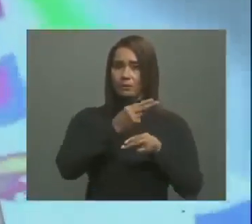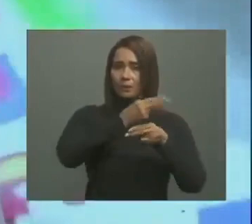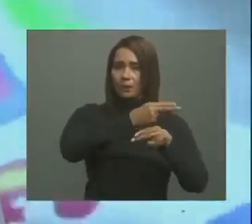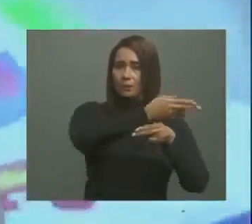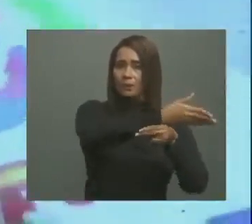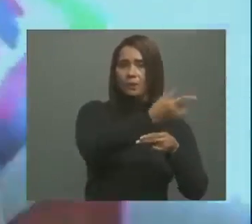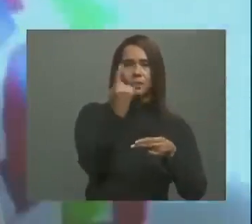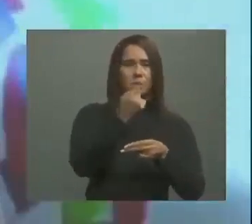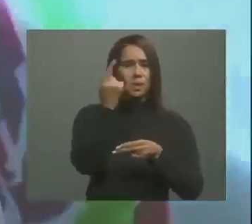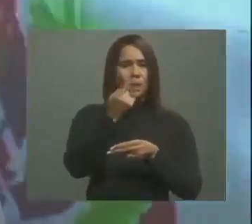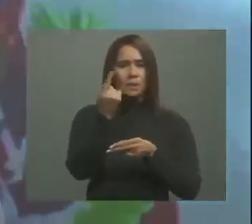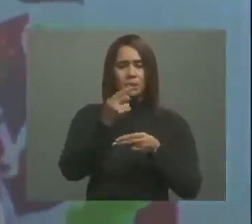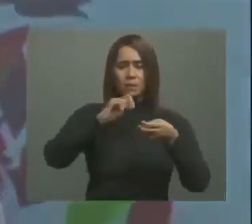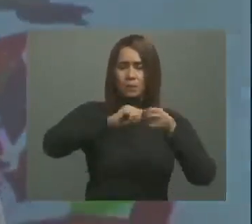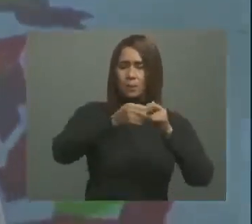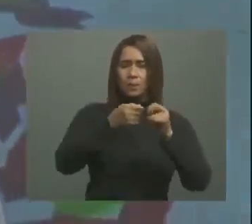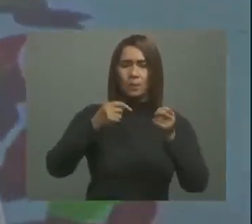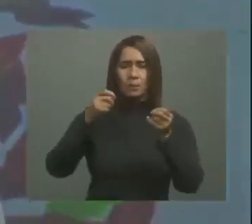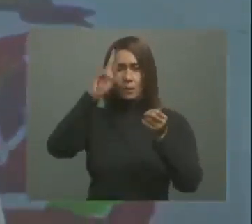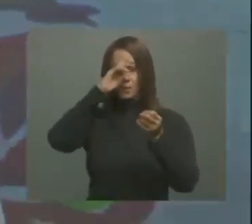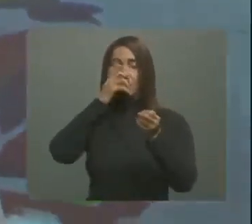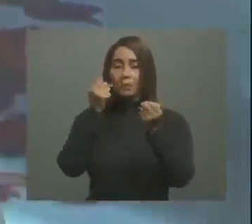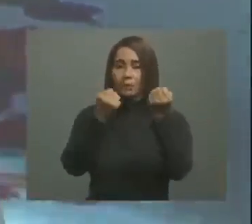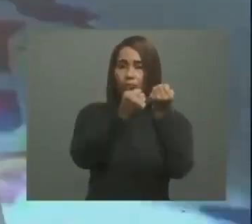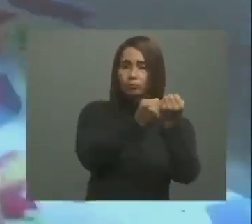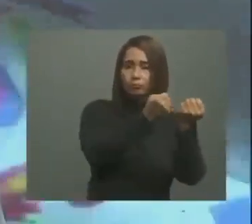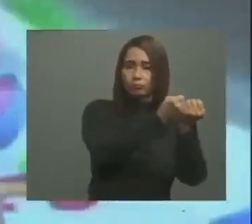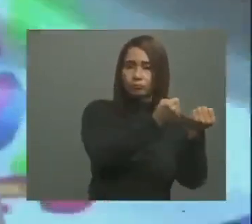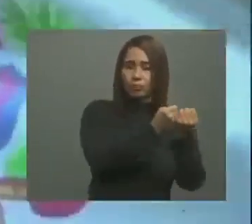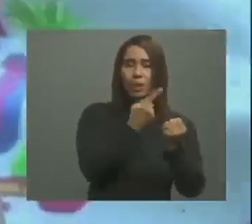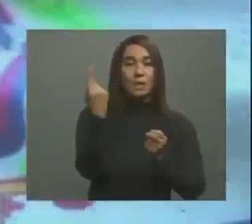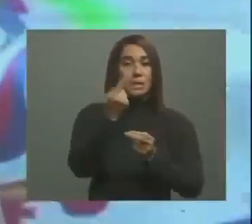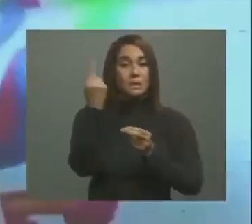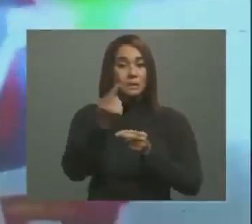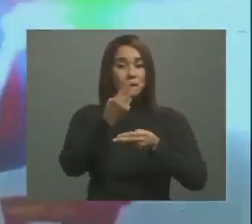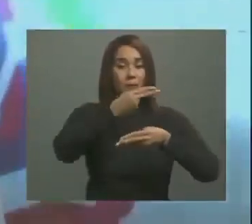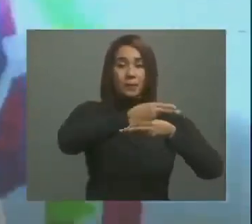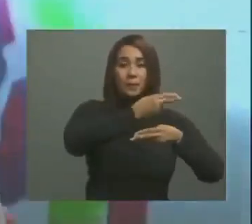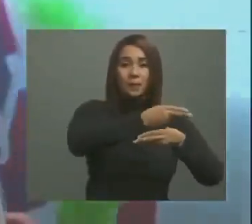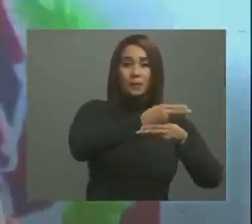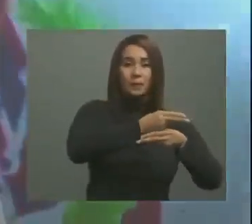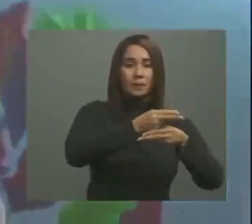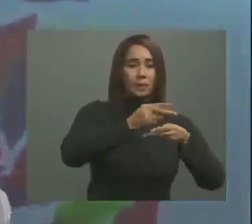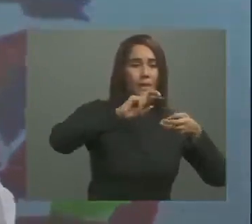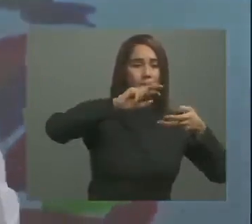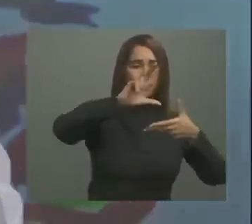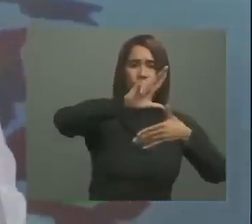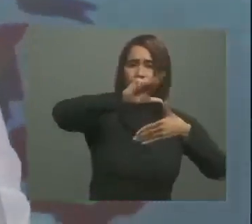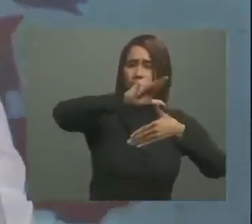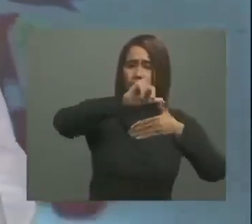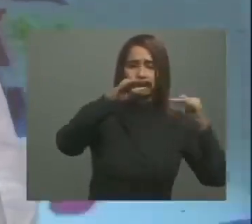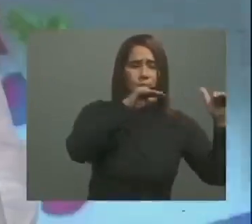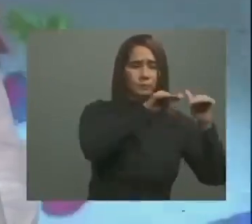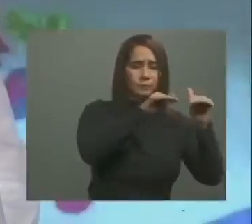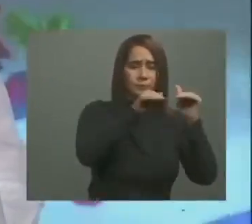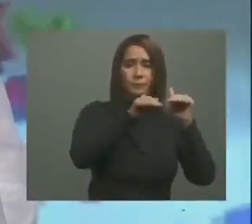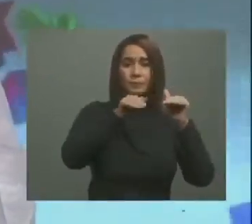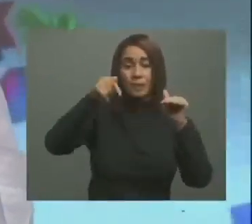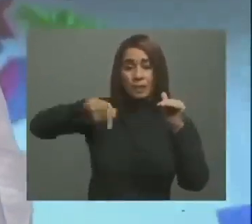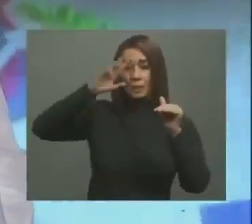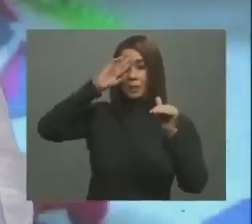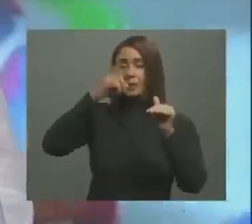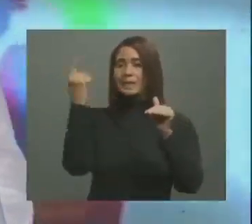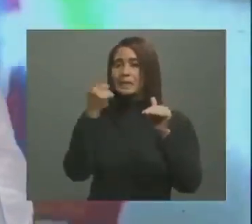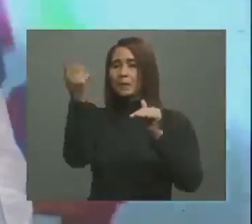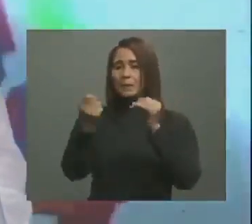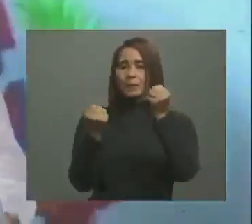del presidente Luis Abinader. No, del tramo que hay en el Carrizal, del tramo del Carrizal, porque posiblemente el gobierno no pueda terminarlo, pero el